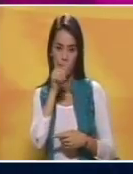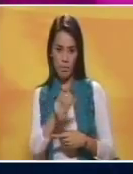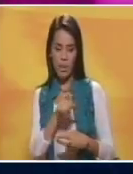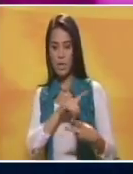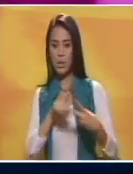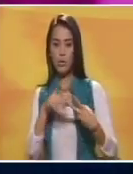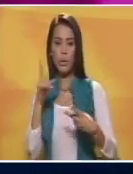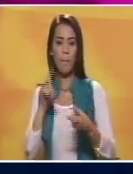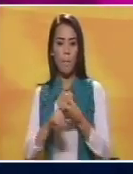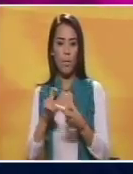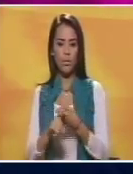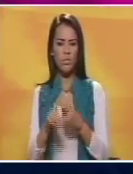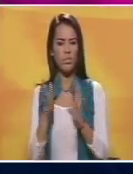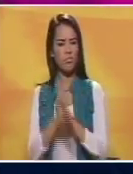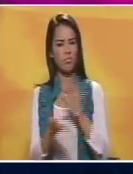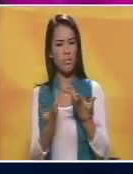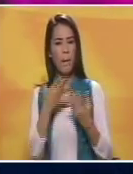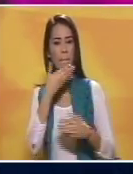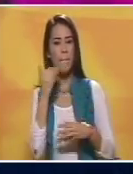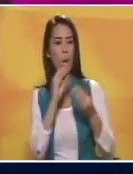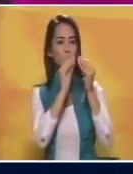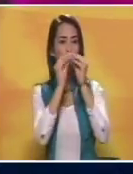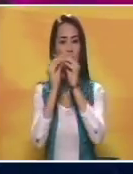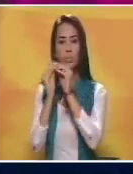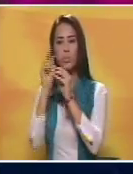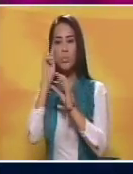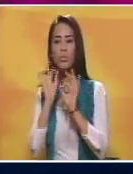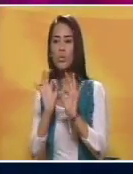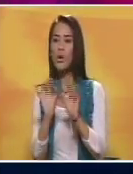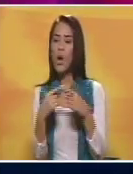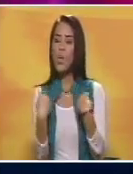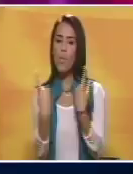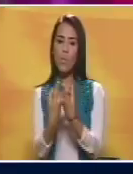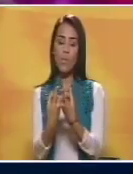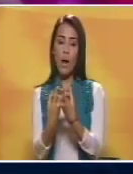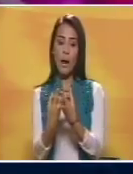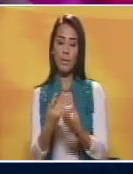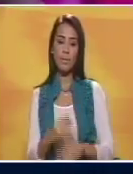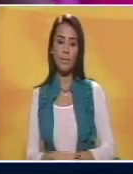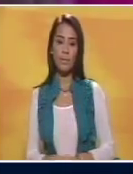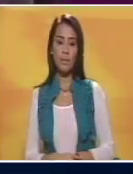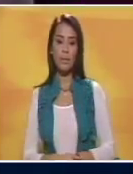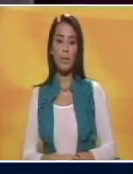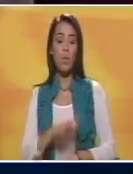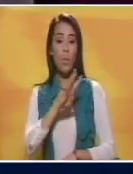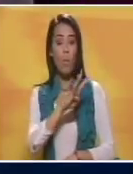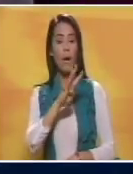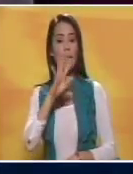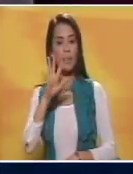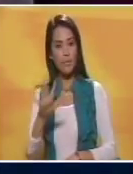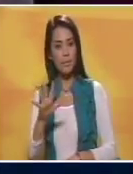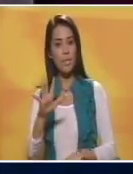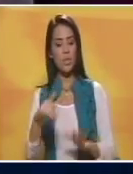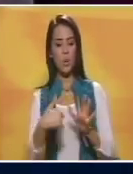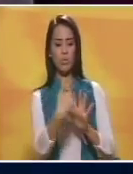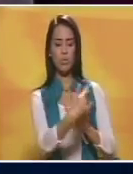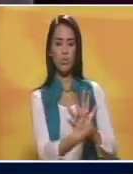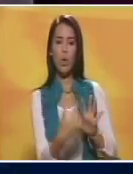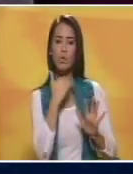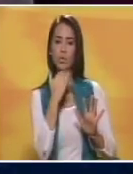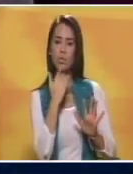Wilson buscan renovar la decoración de su hogar en California y para ello subastará 45 objetos, cuyos precios van